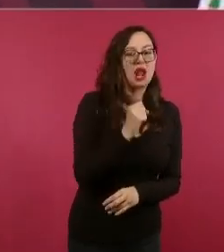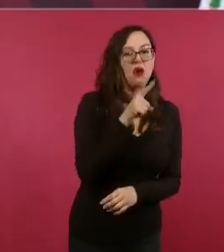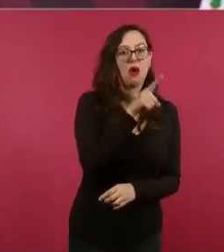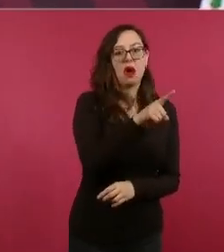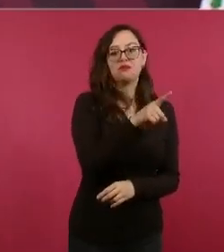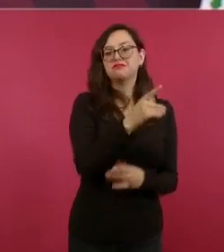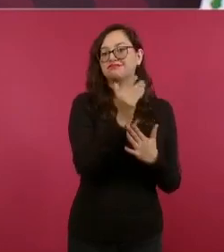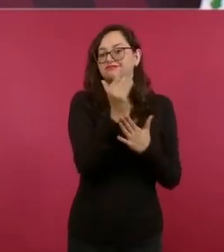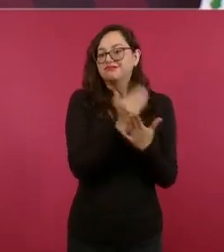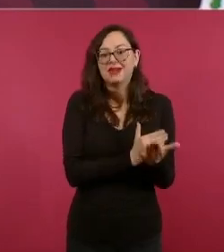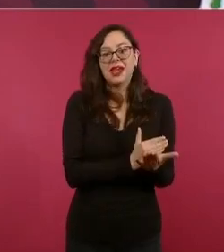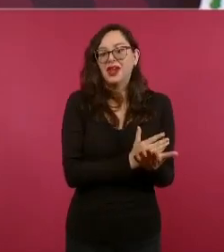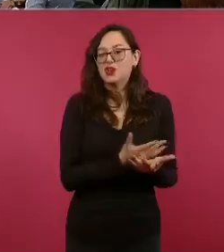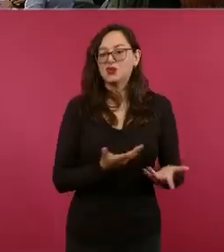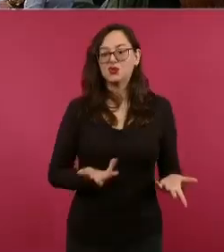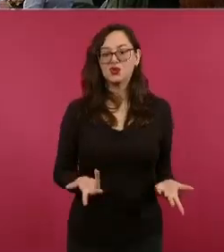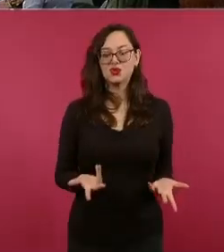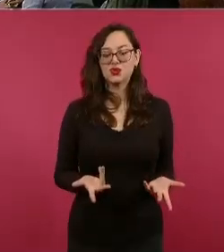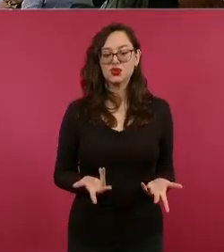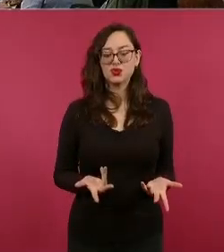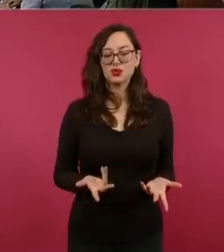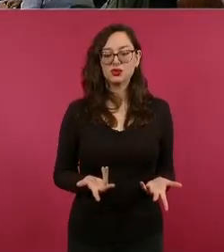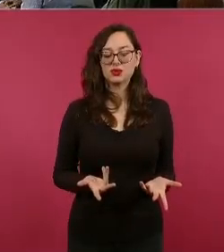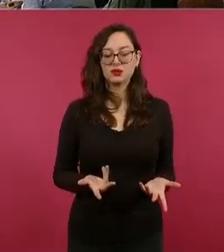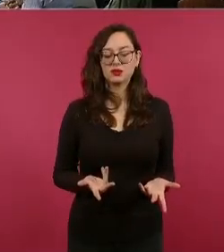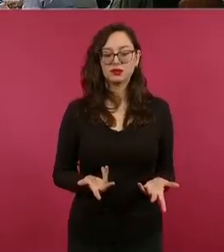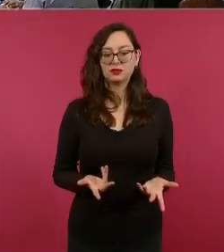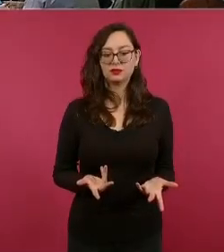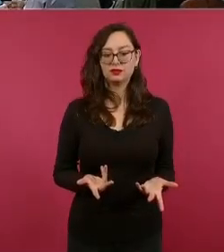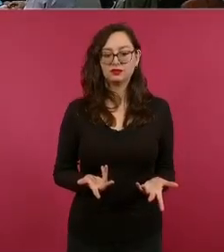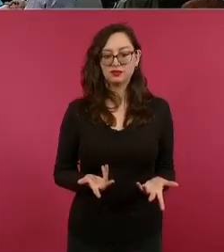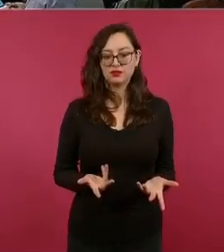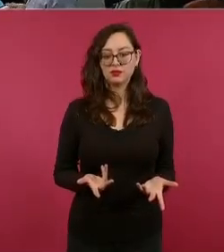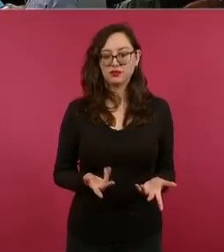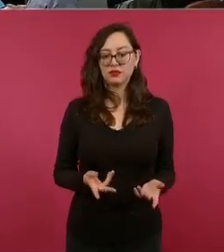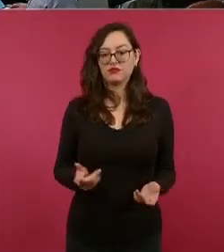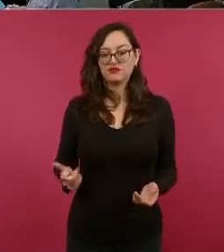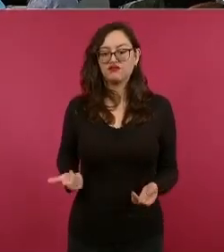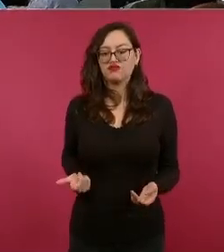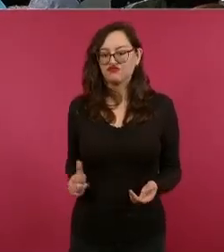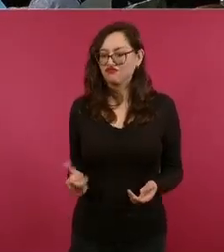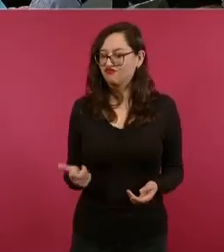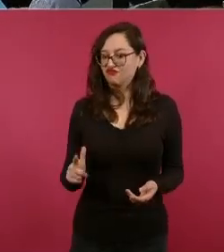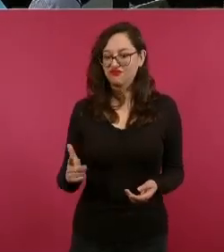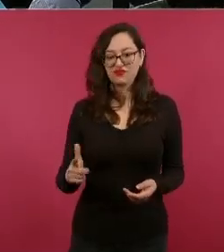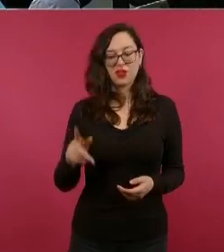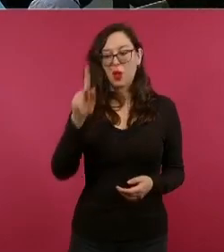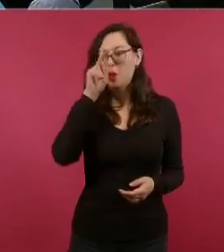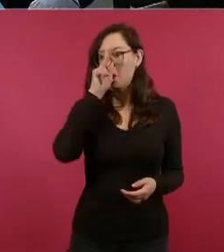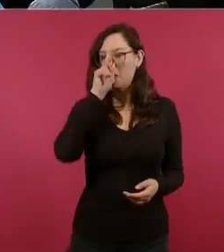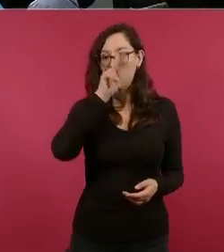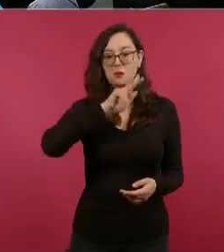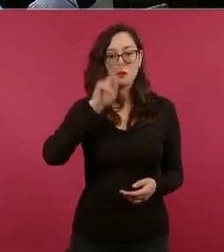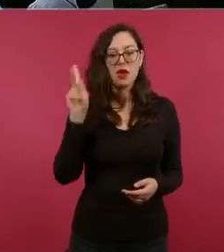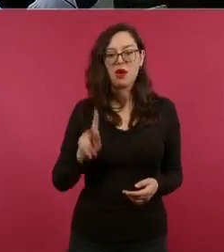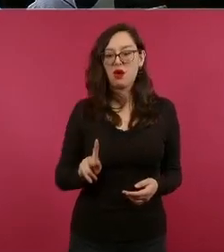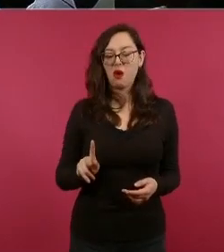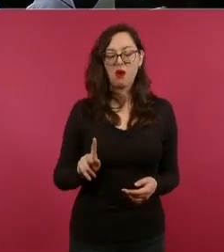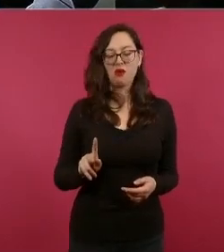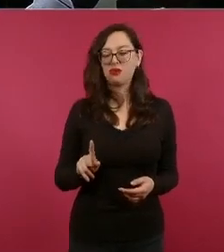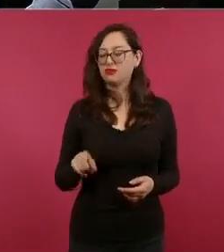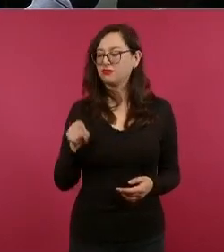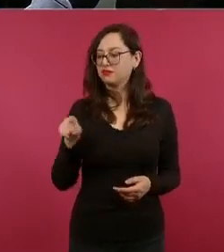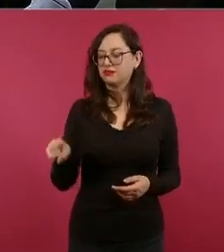Proporcionalmente a su población, pero tres veces más. A ver, pon el índice